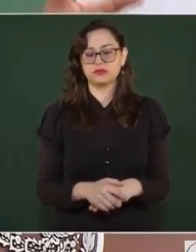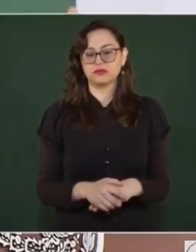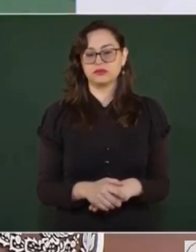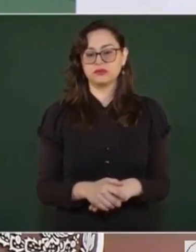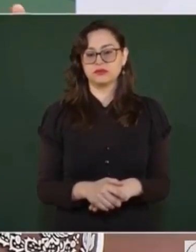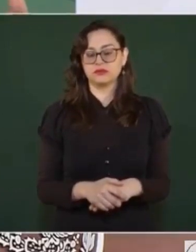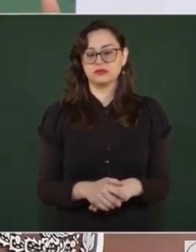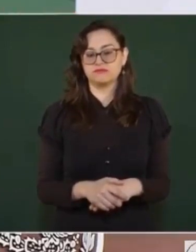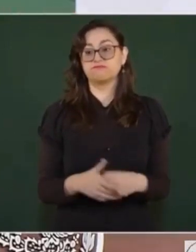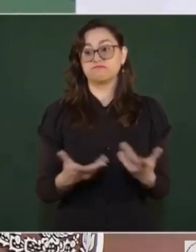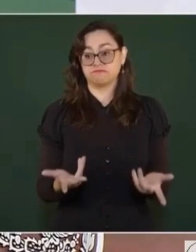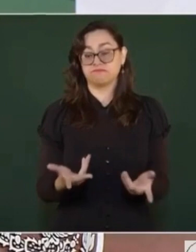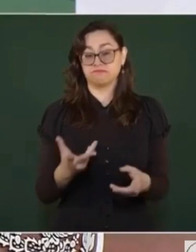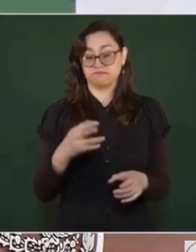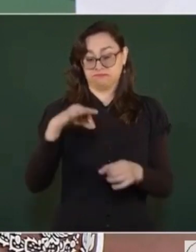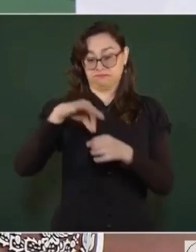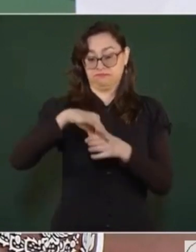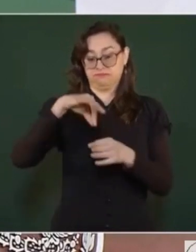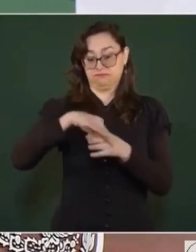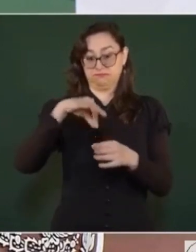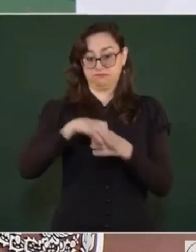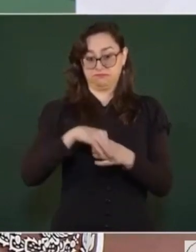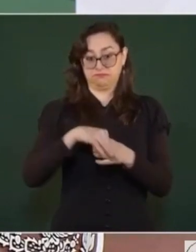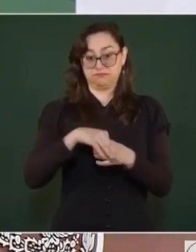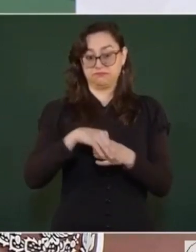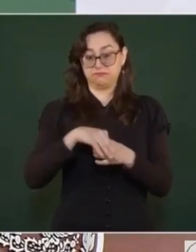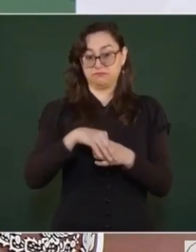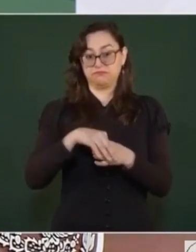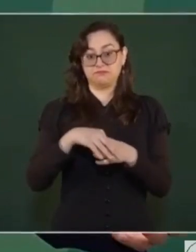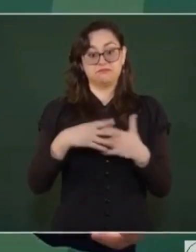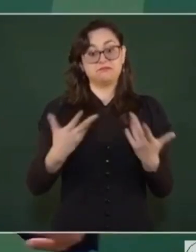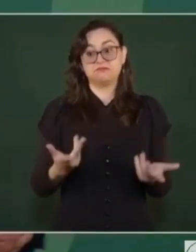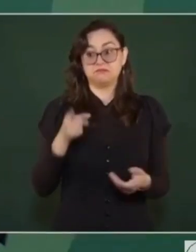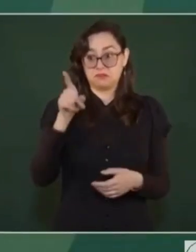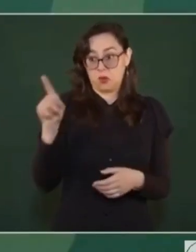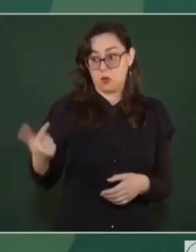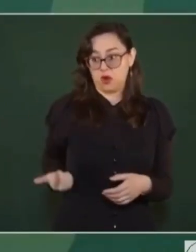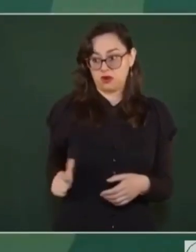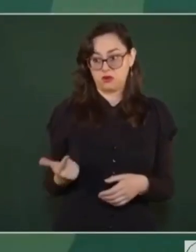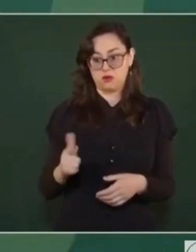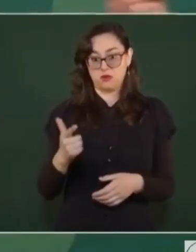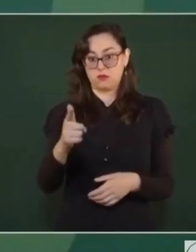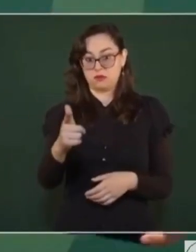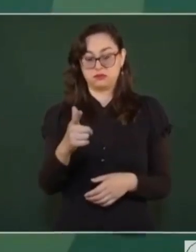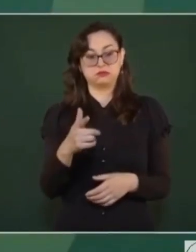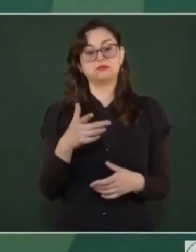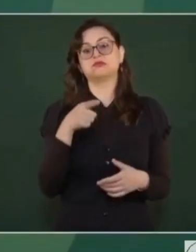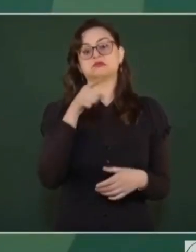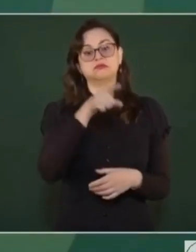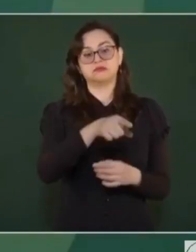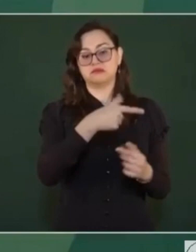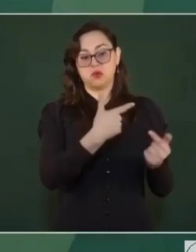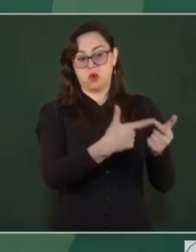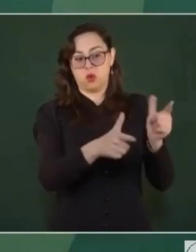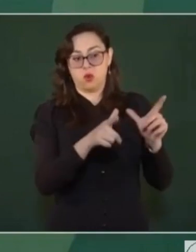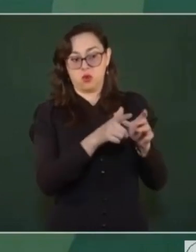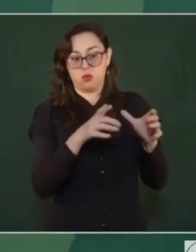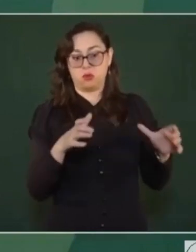porque en esa elección tomaron las casillas, todas.